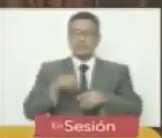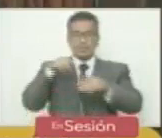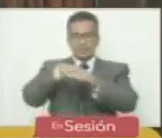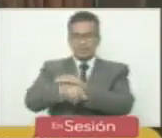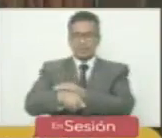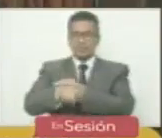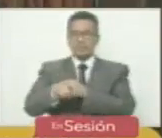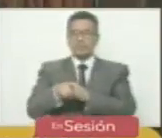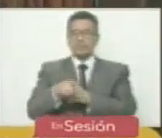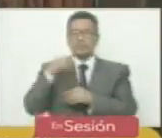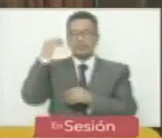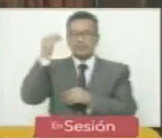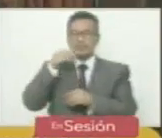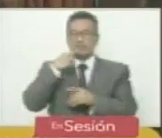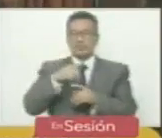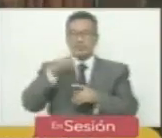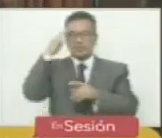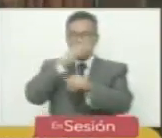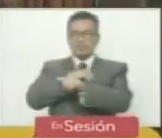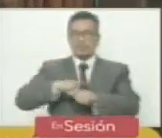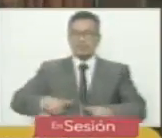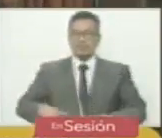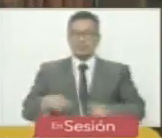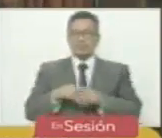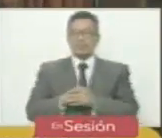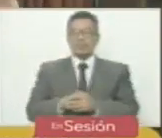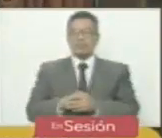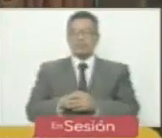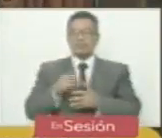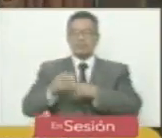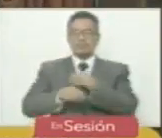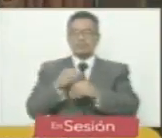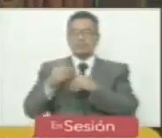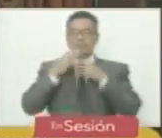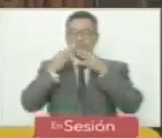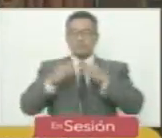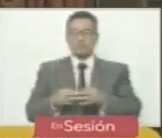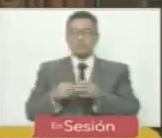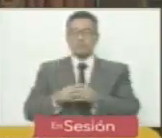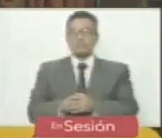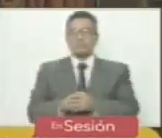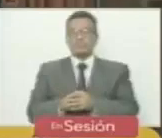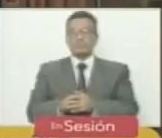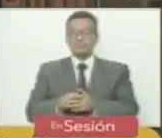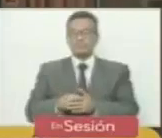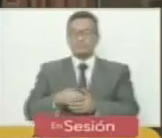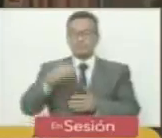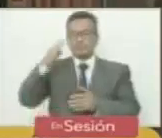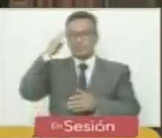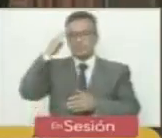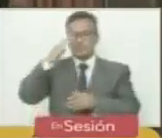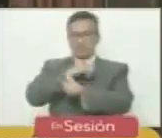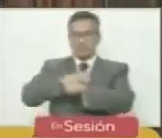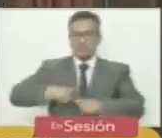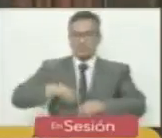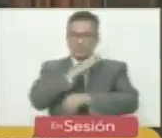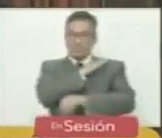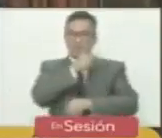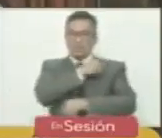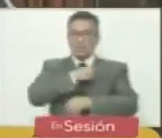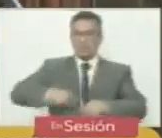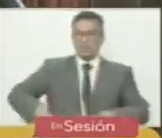era incipientemente el ejército. Y es así como ciertamente el general en jefe Eleazar López Contreras, ese 4